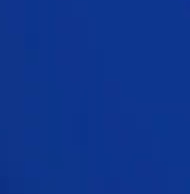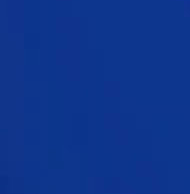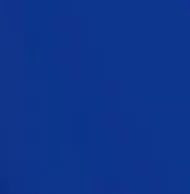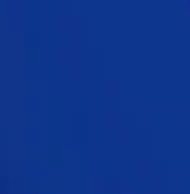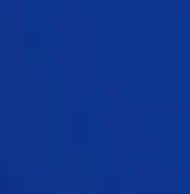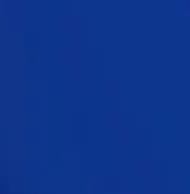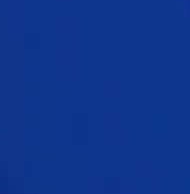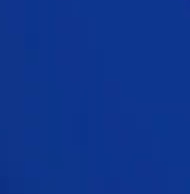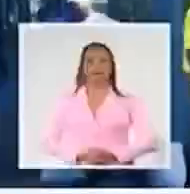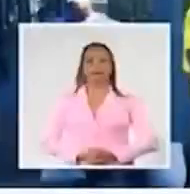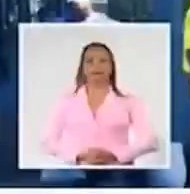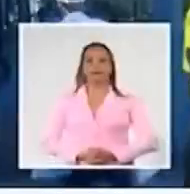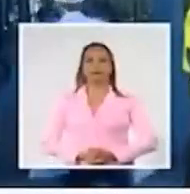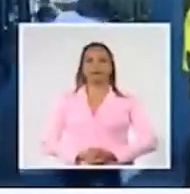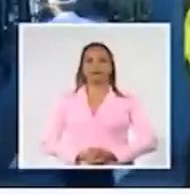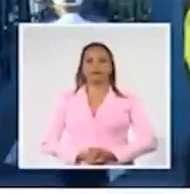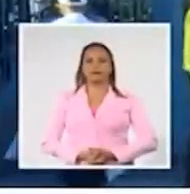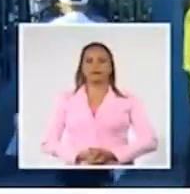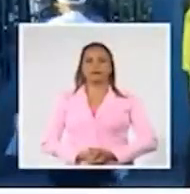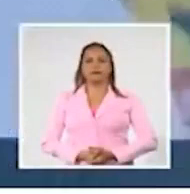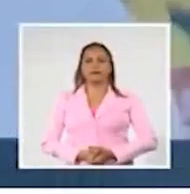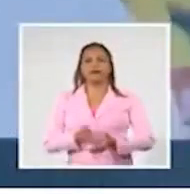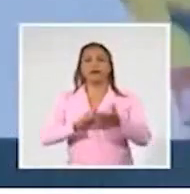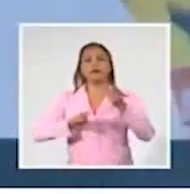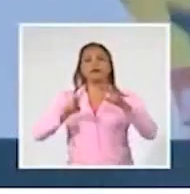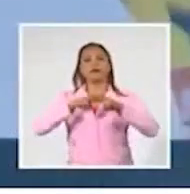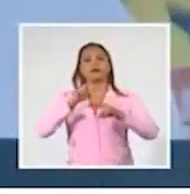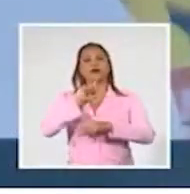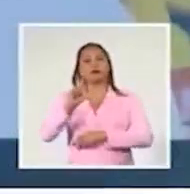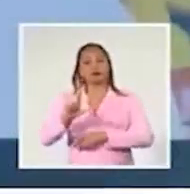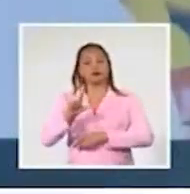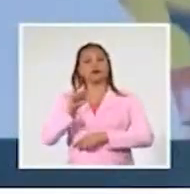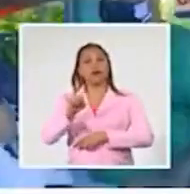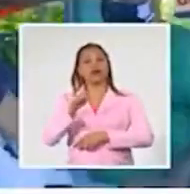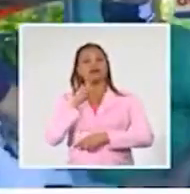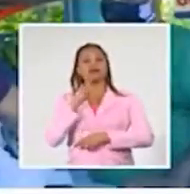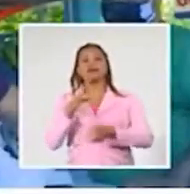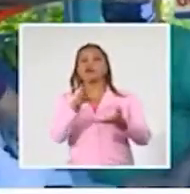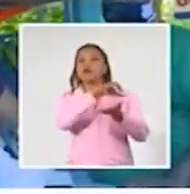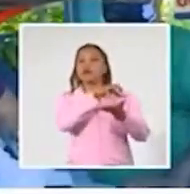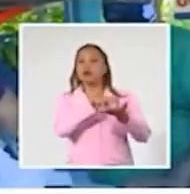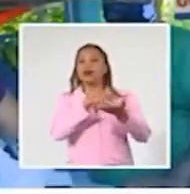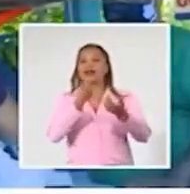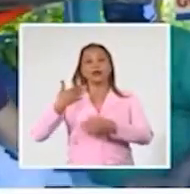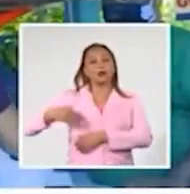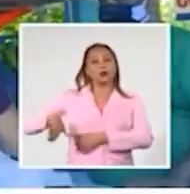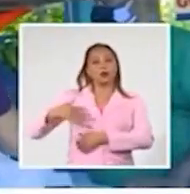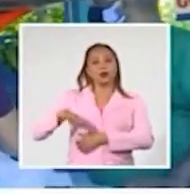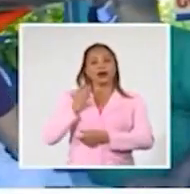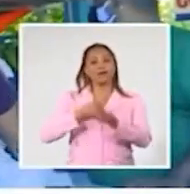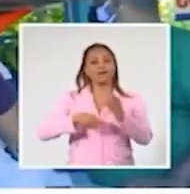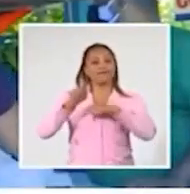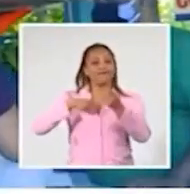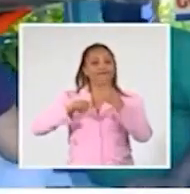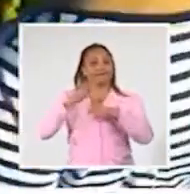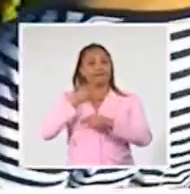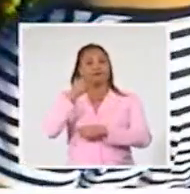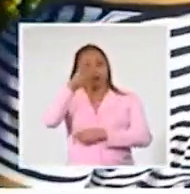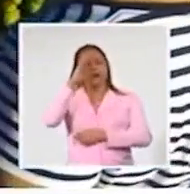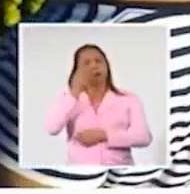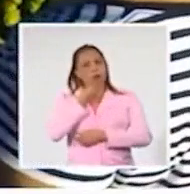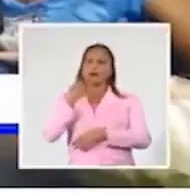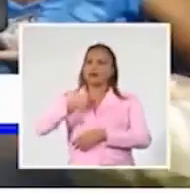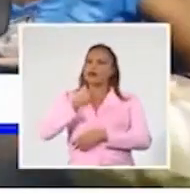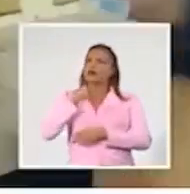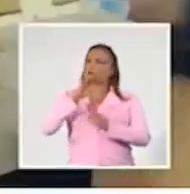ponte ese vídeo en uno de los territorios de sus demás carros se comercializan los alimentos en el país si se pueden bajar los